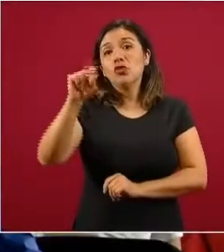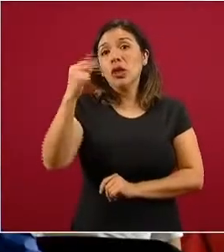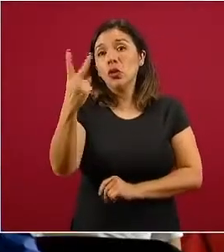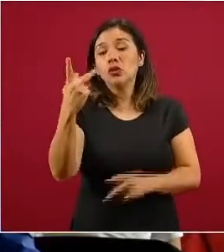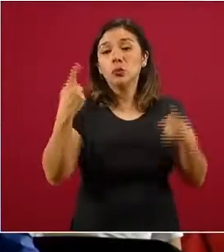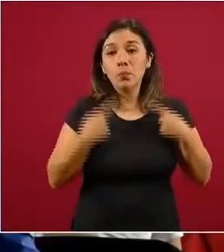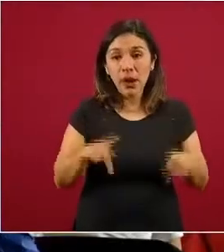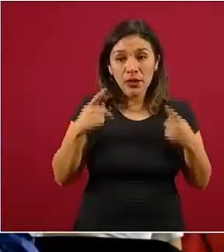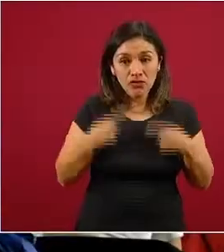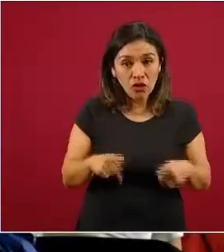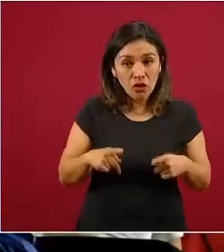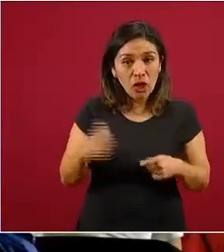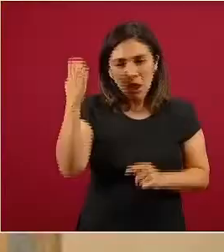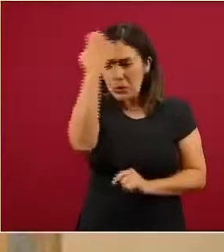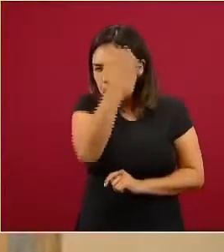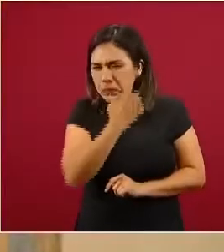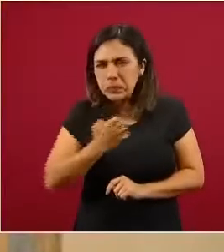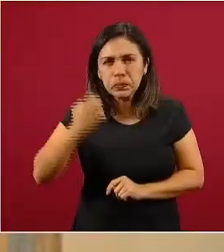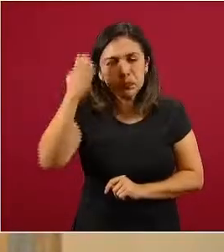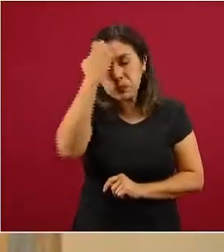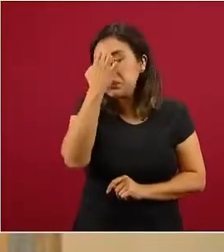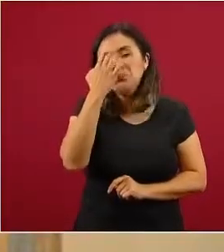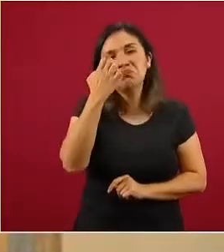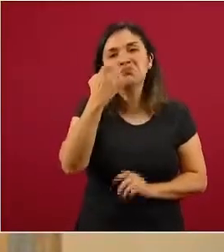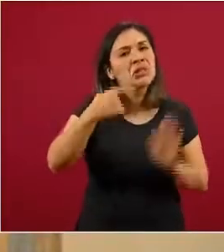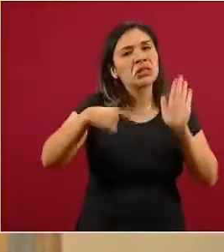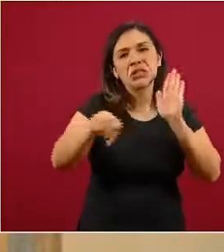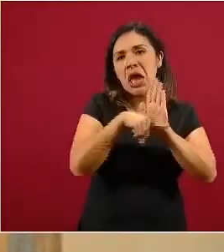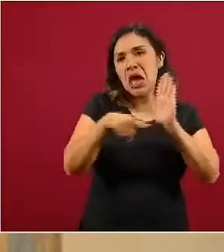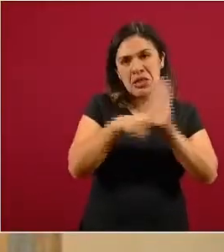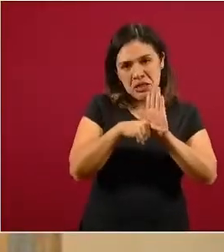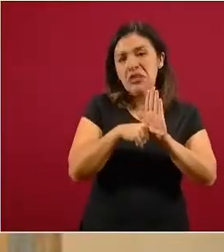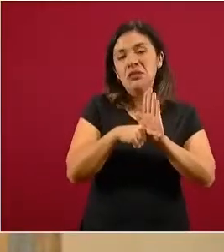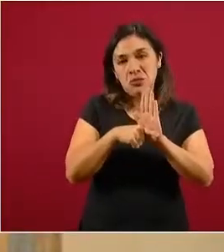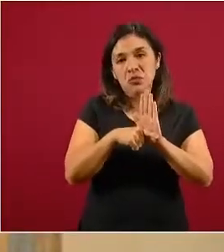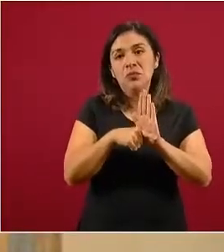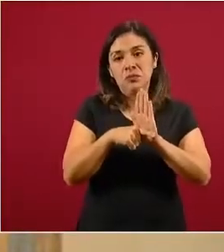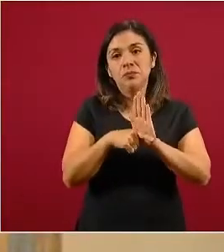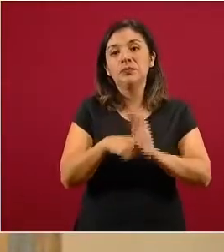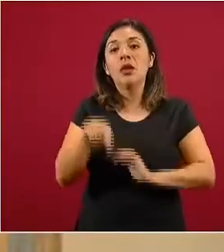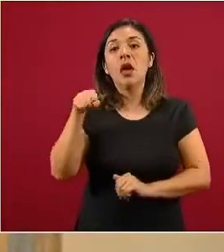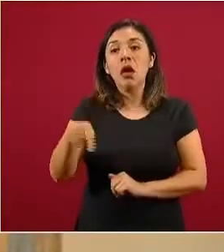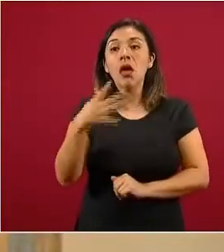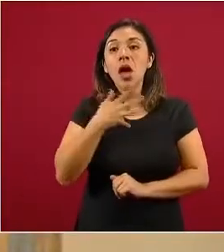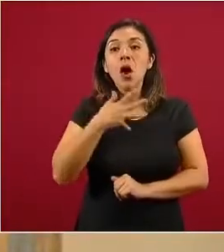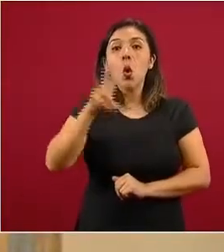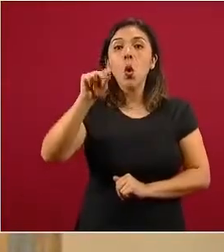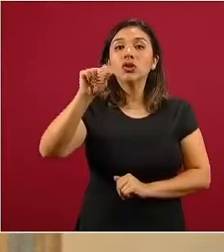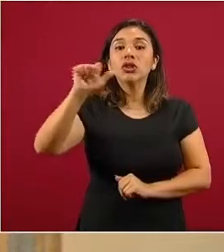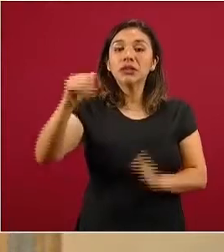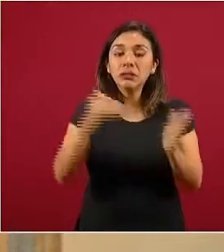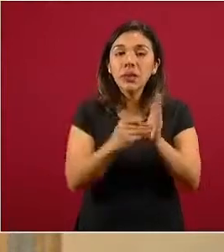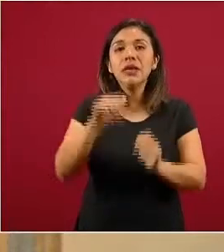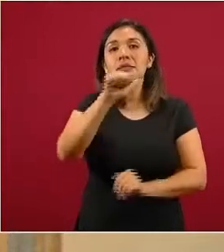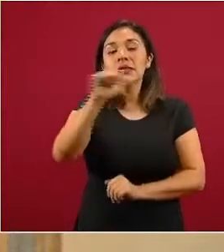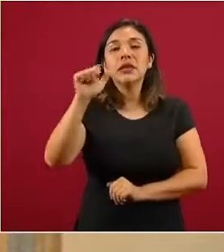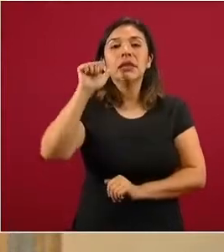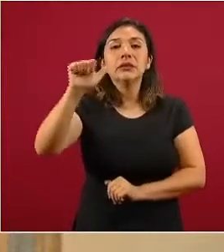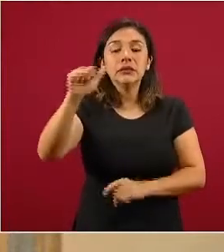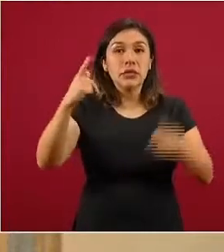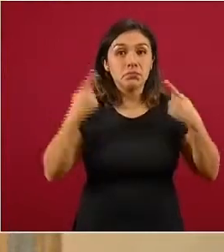un descenso, el descenso nos lleva a un incremento en las actividades socioeconómicas y eso nos puede llevar